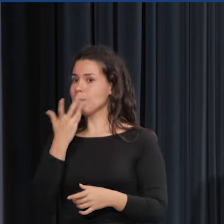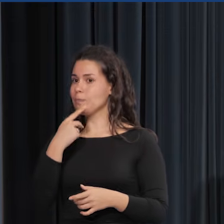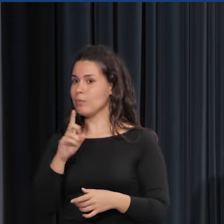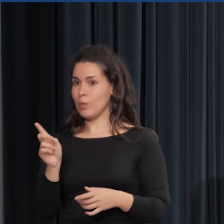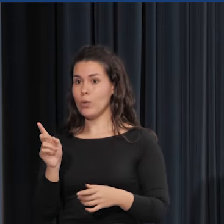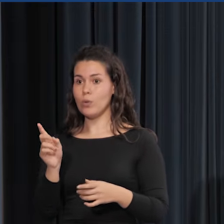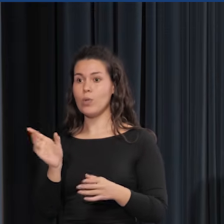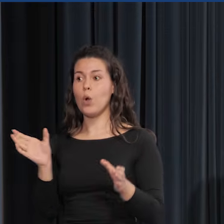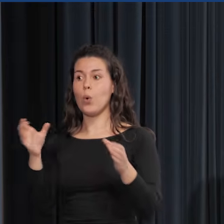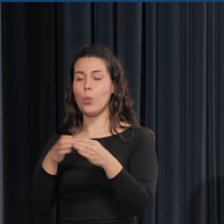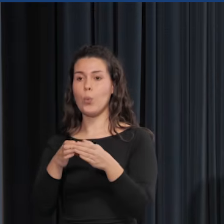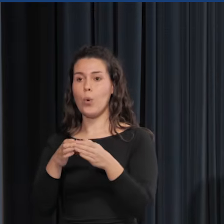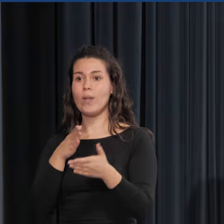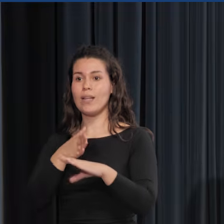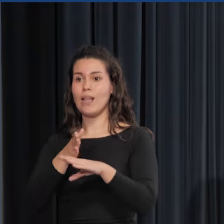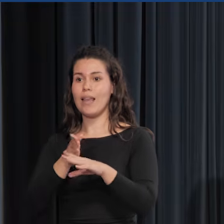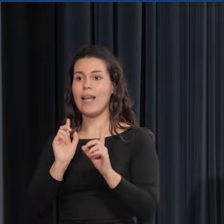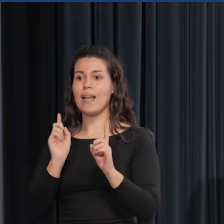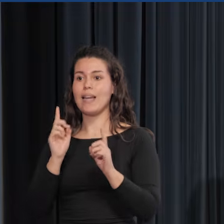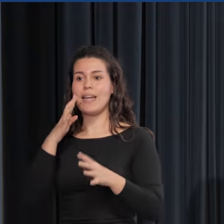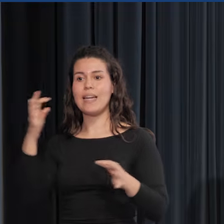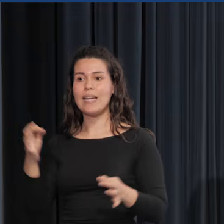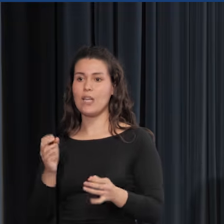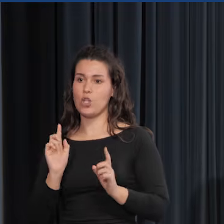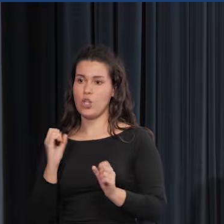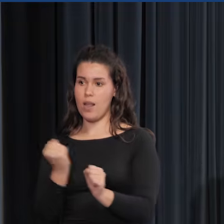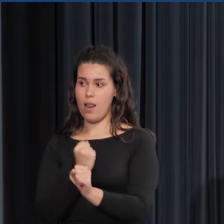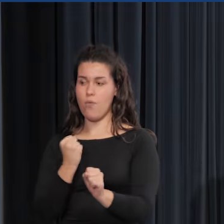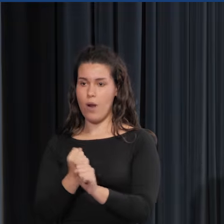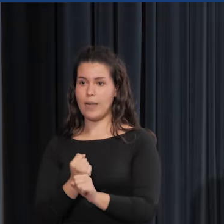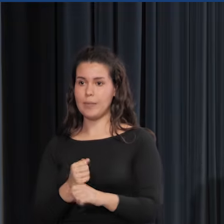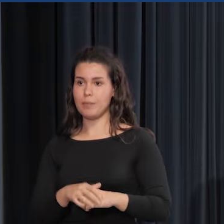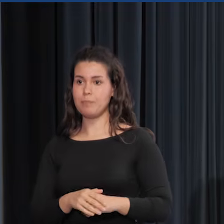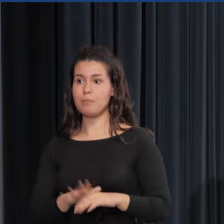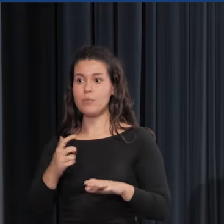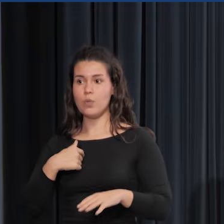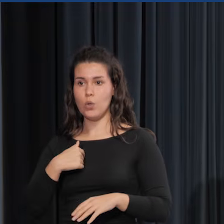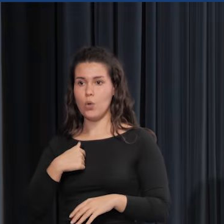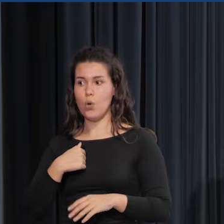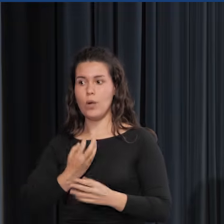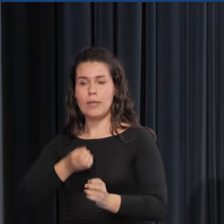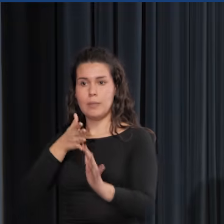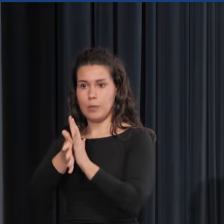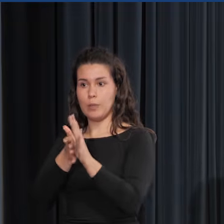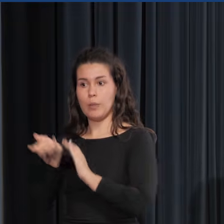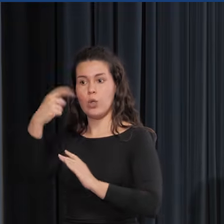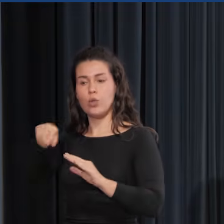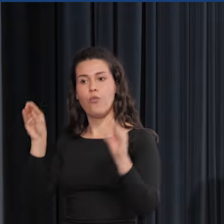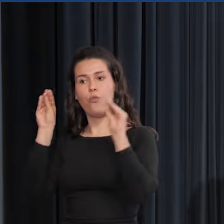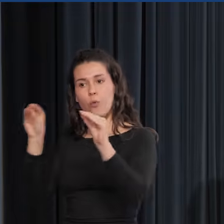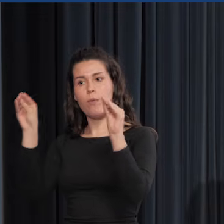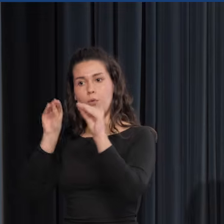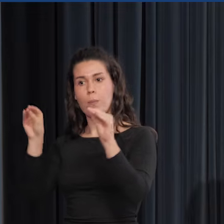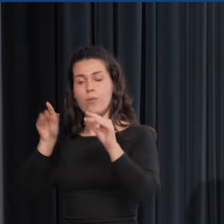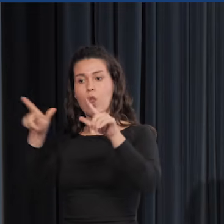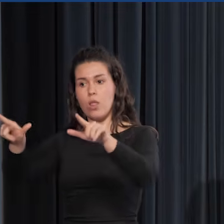nivel intermedio de prevención de riesgos laborales, pero que quiero recordar que se están formando como tales con una titulación